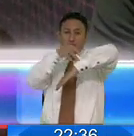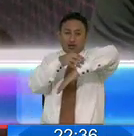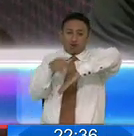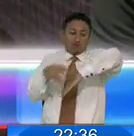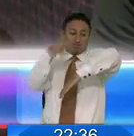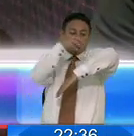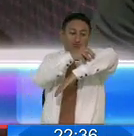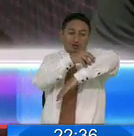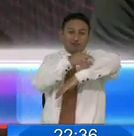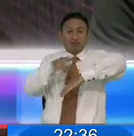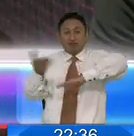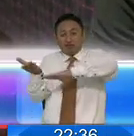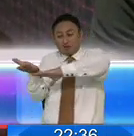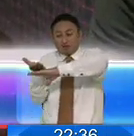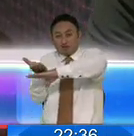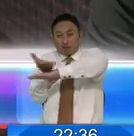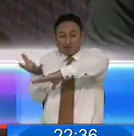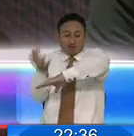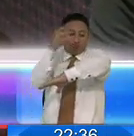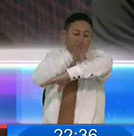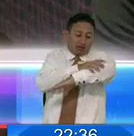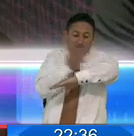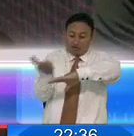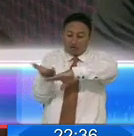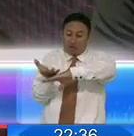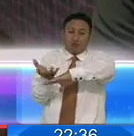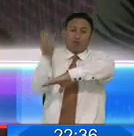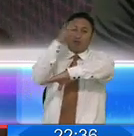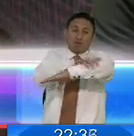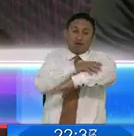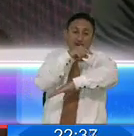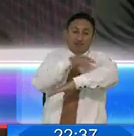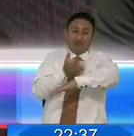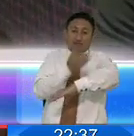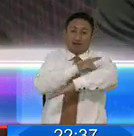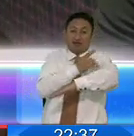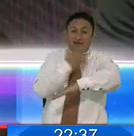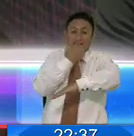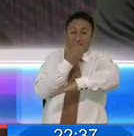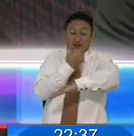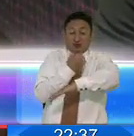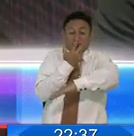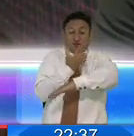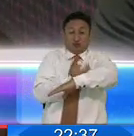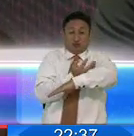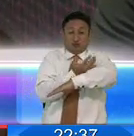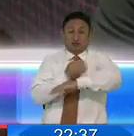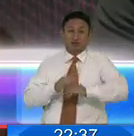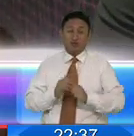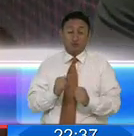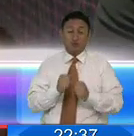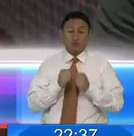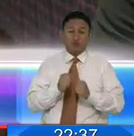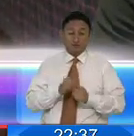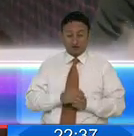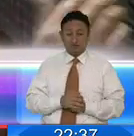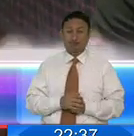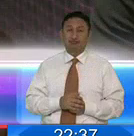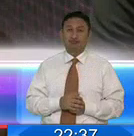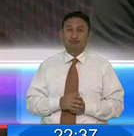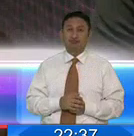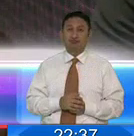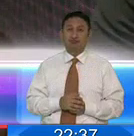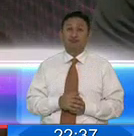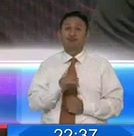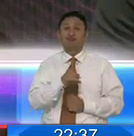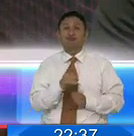le sacaron la piecita de él para ponérsela en las quemaduras que reitero son profundas inclusive en